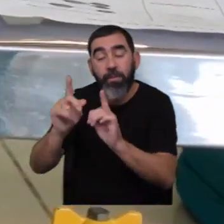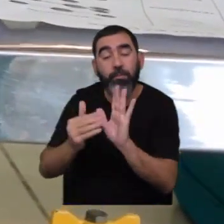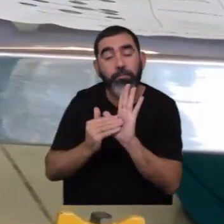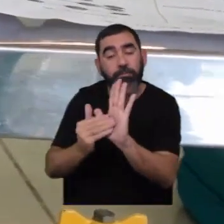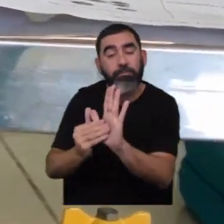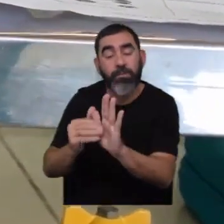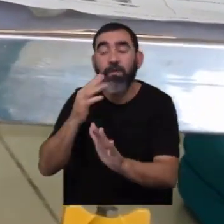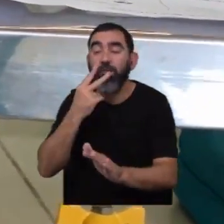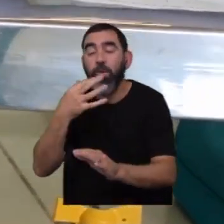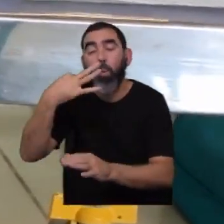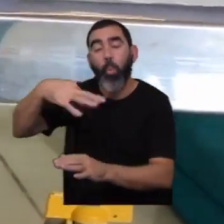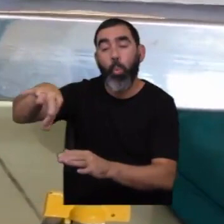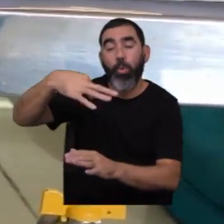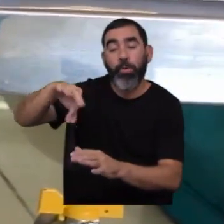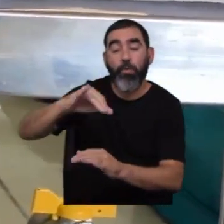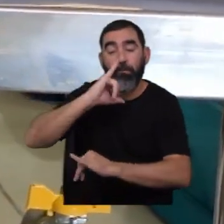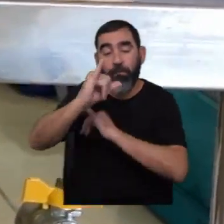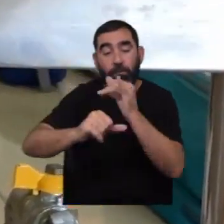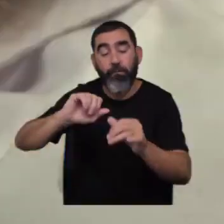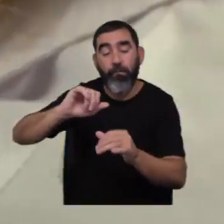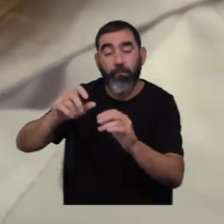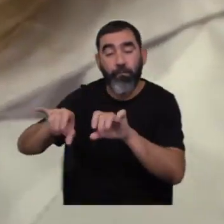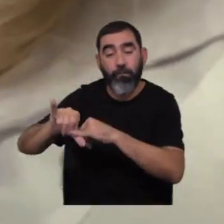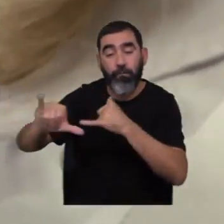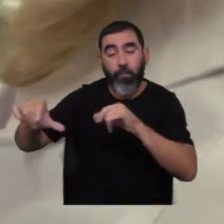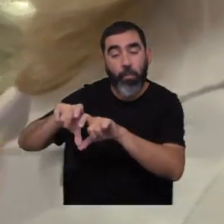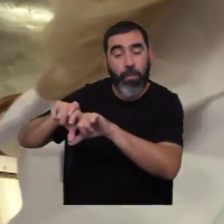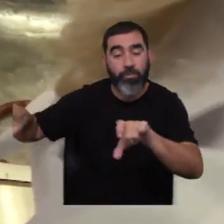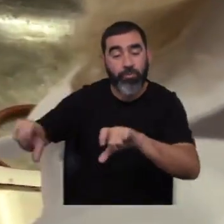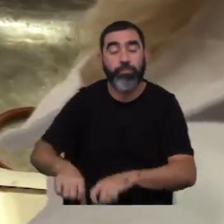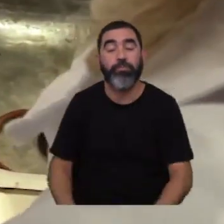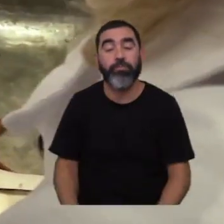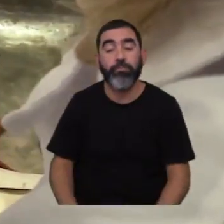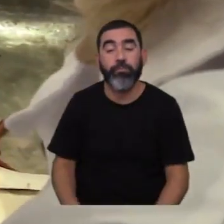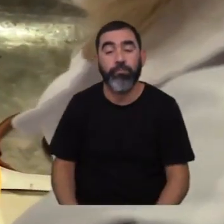presentar un cristal único. Más información a través del correo electrónico y la página web